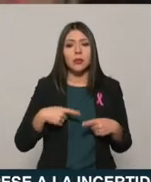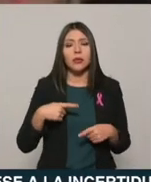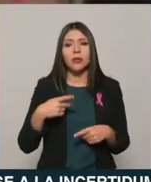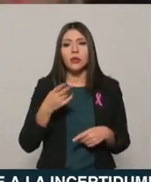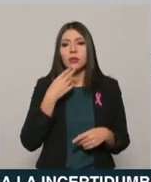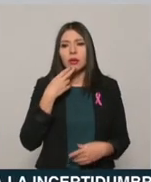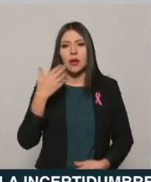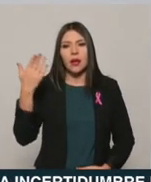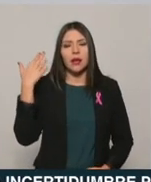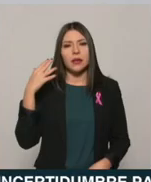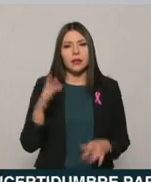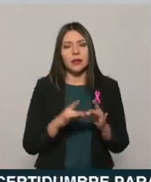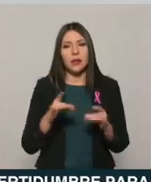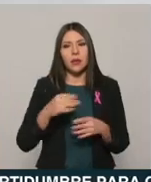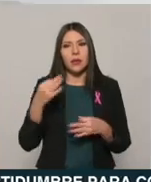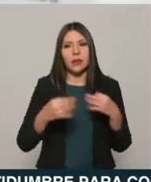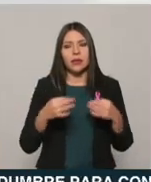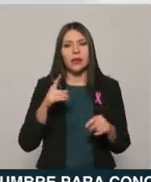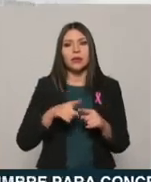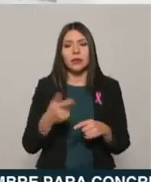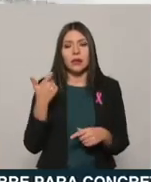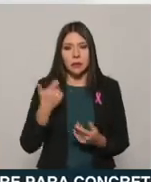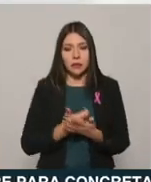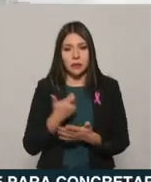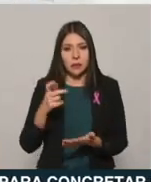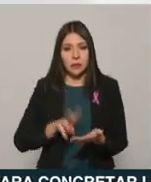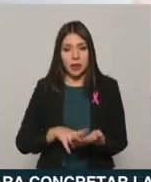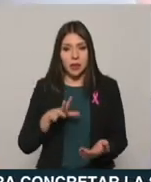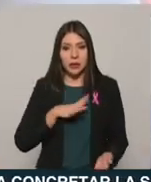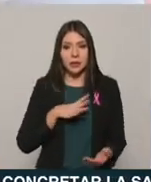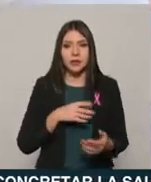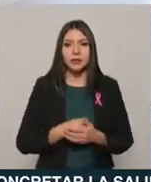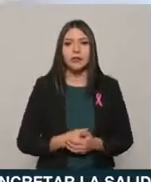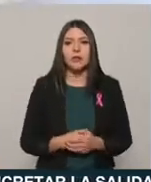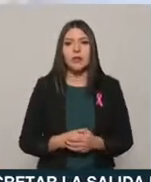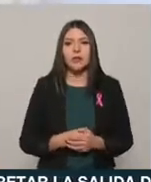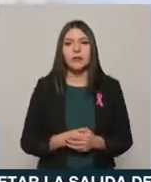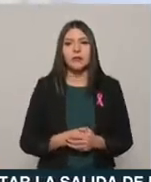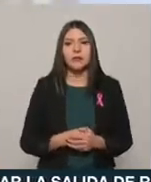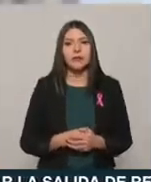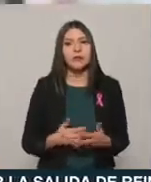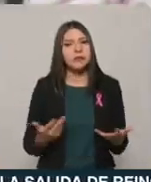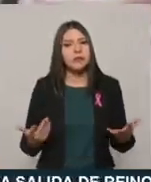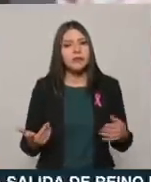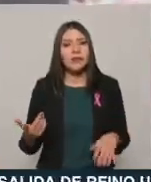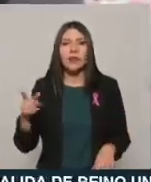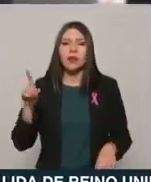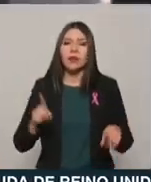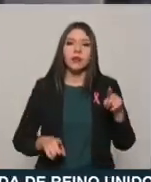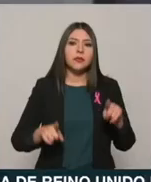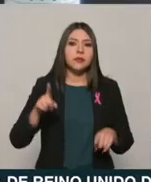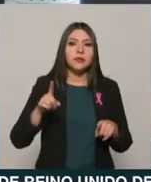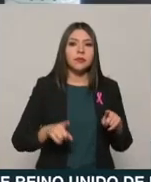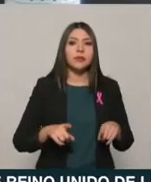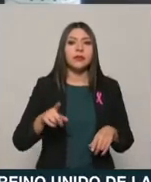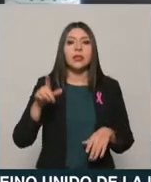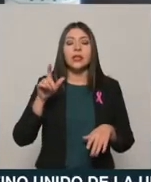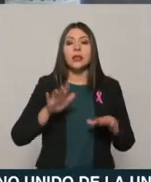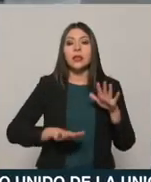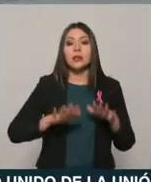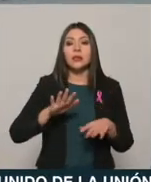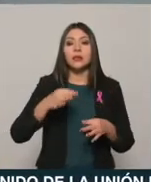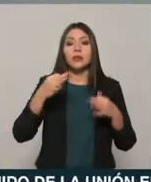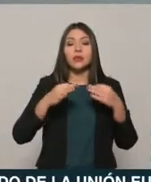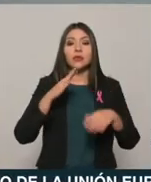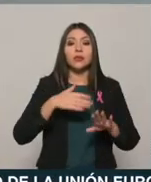por una instrucción del juez, tiene algún costo? Es muy variable, depende. Cuando son juicios contra el Estado, por ejemplo,